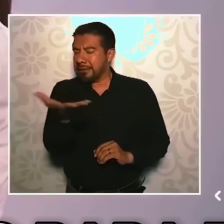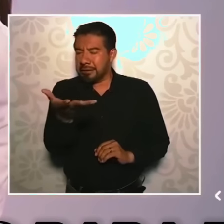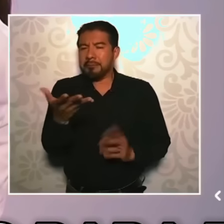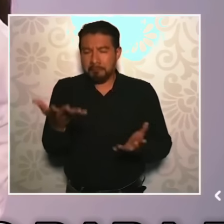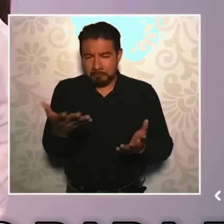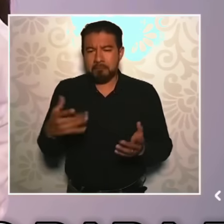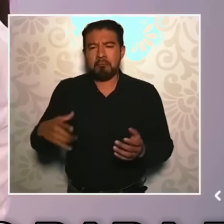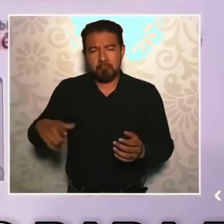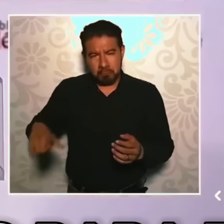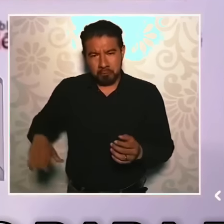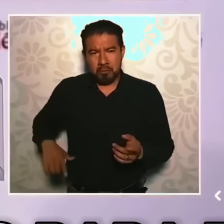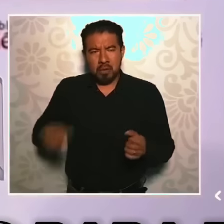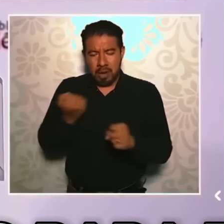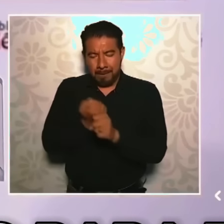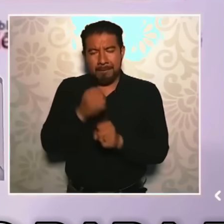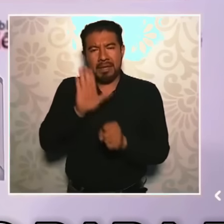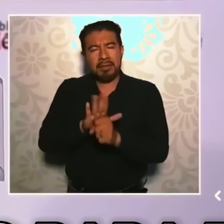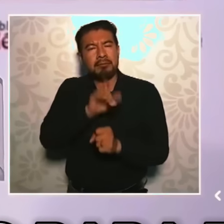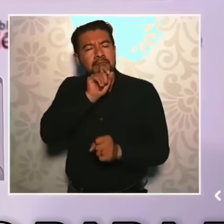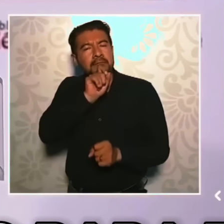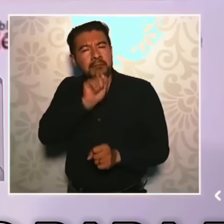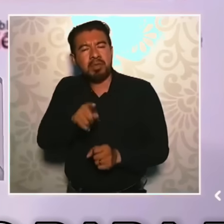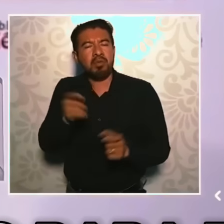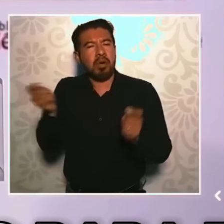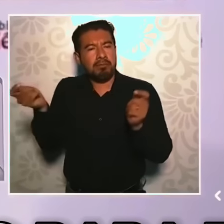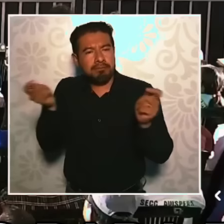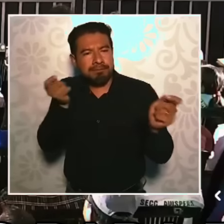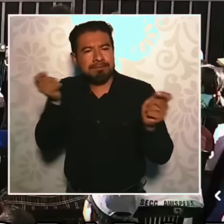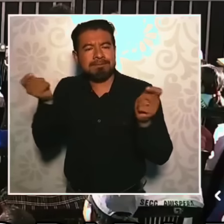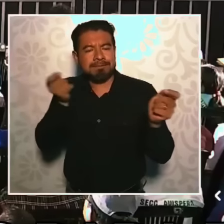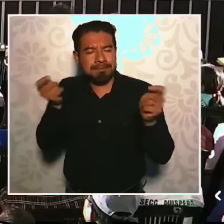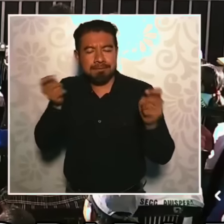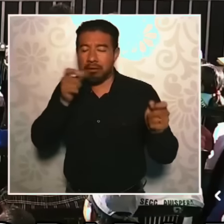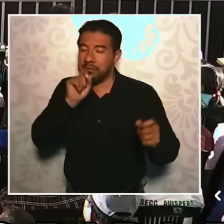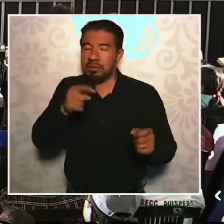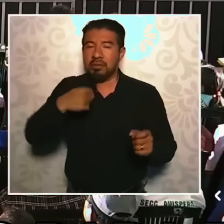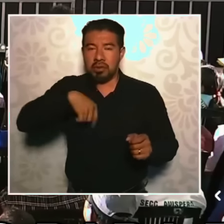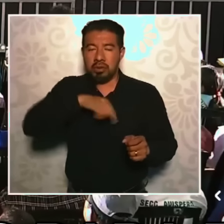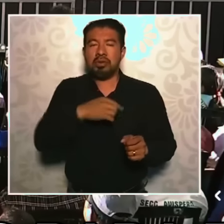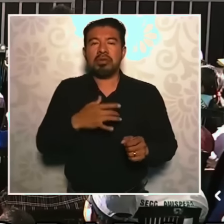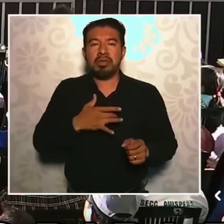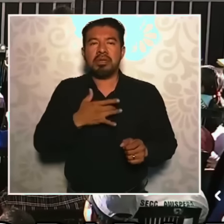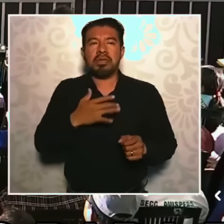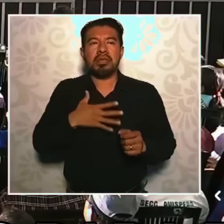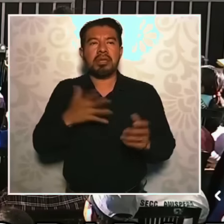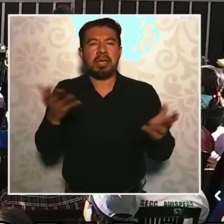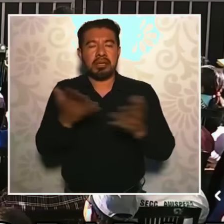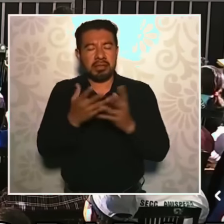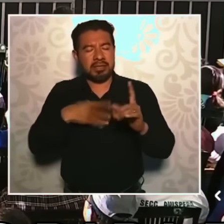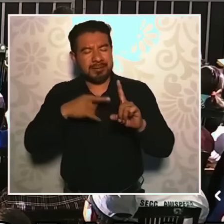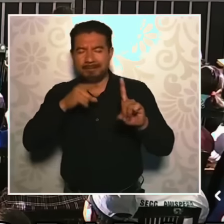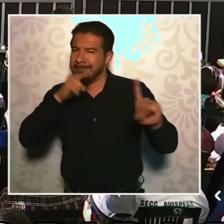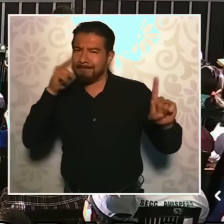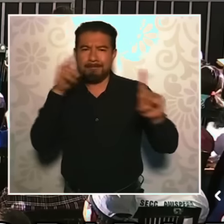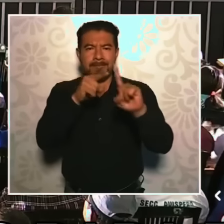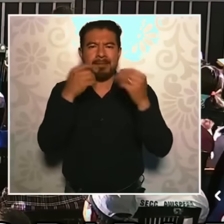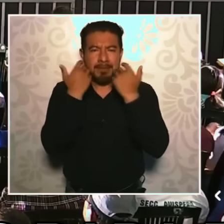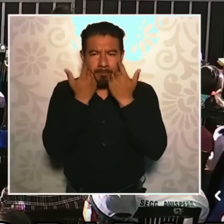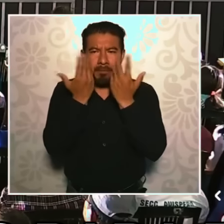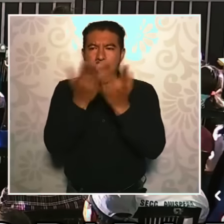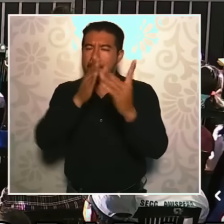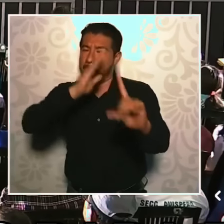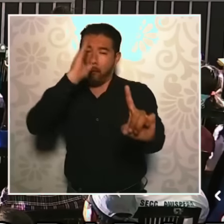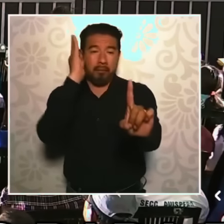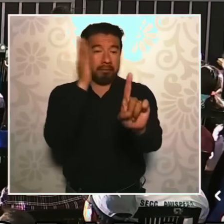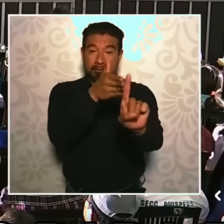con los mismos principios, las mismas causas que dieron origen al movimiento, las que